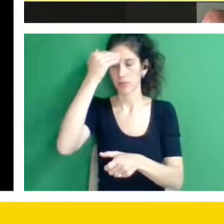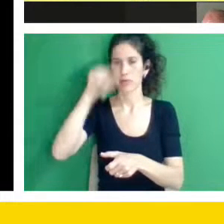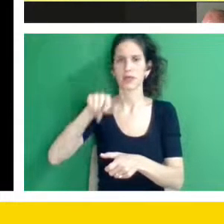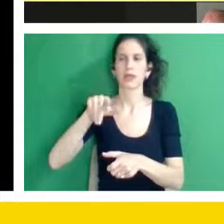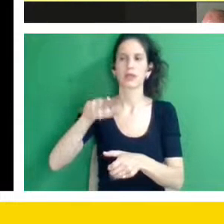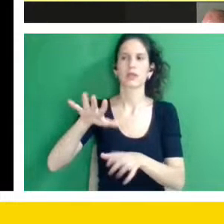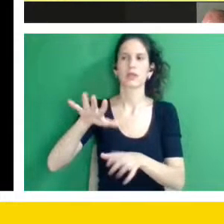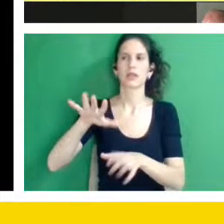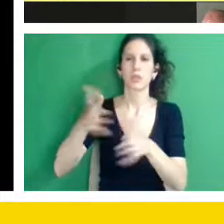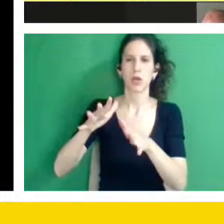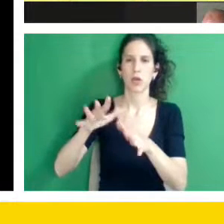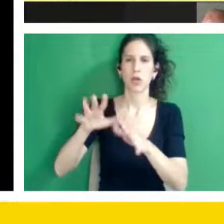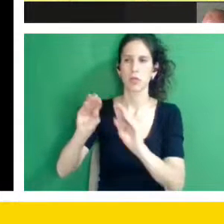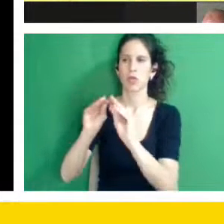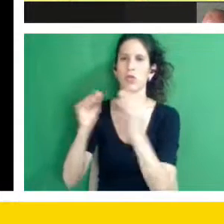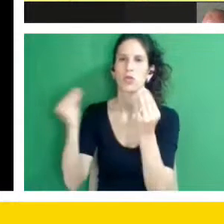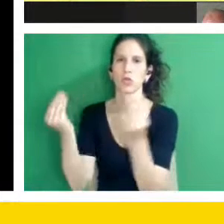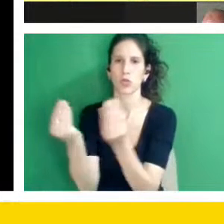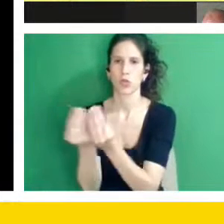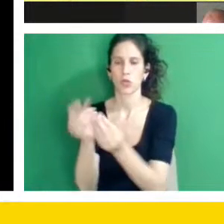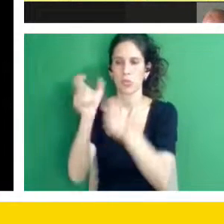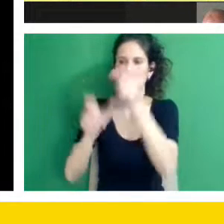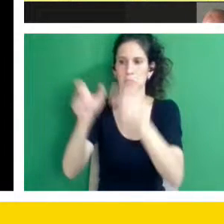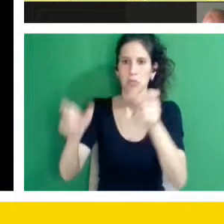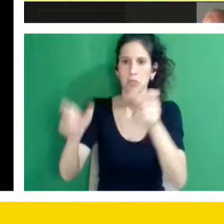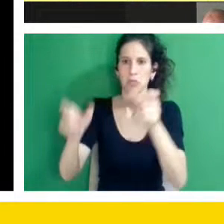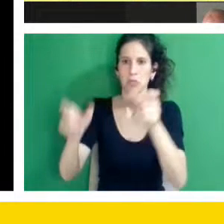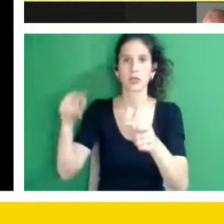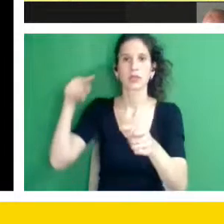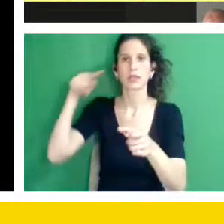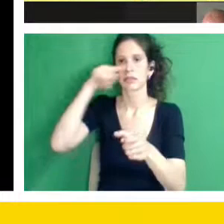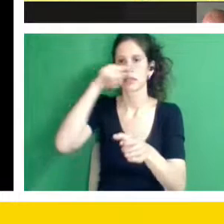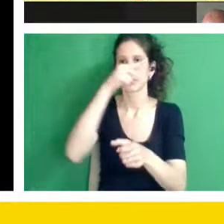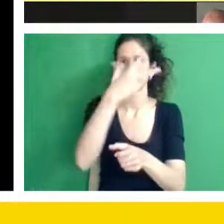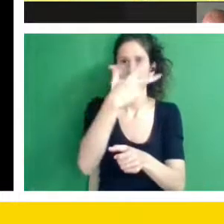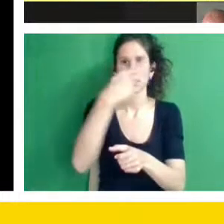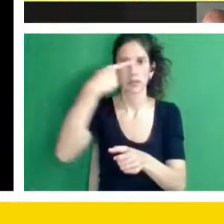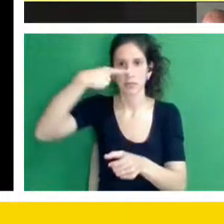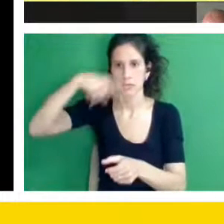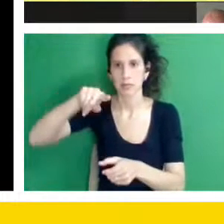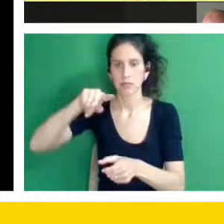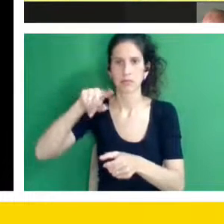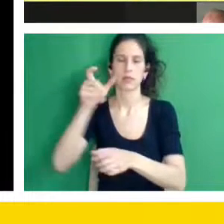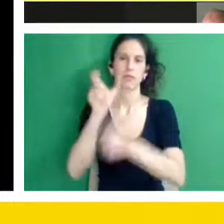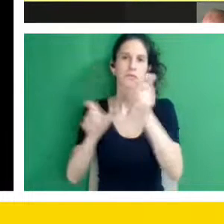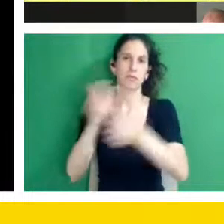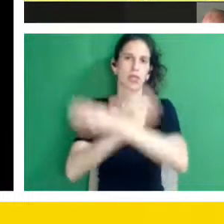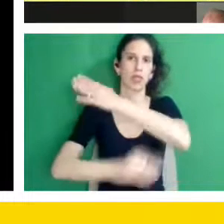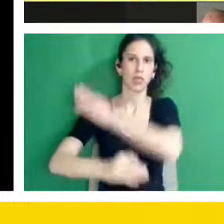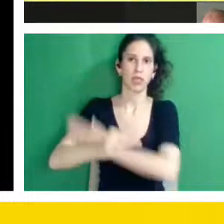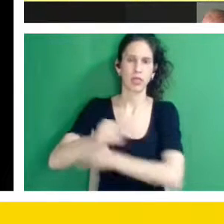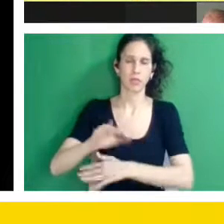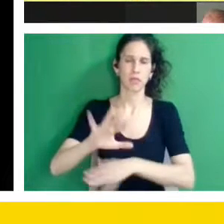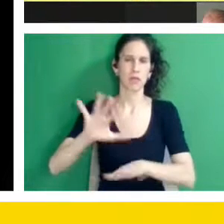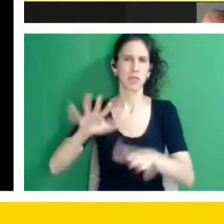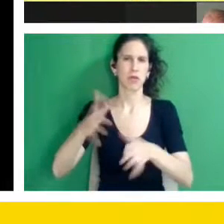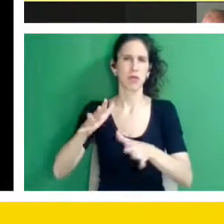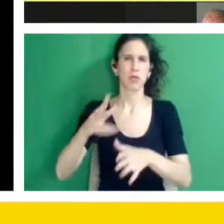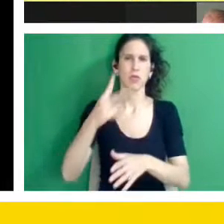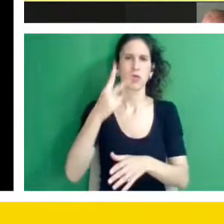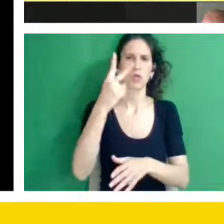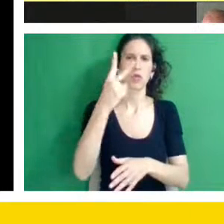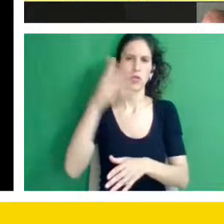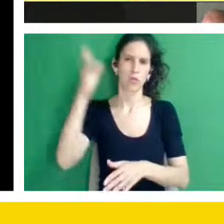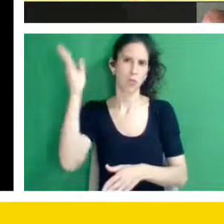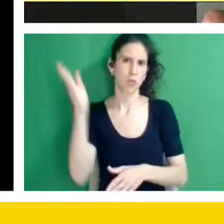Actualmente atiende a 73 mil personas con discapacidad a nivel nacional, lo que significa casi el 2,5% del total de la